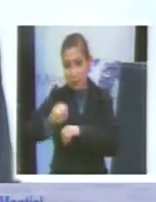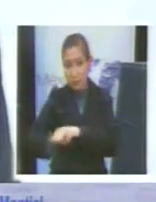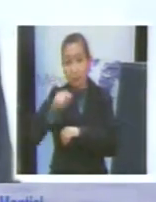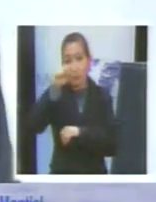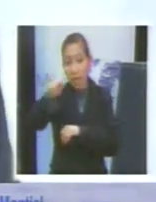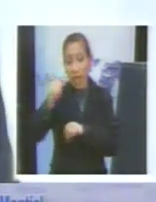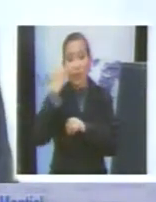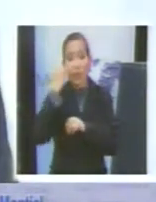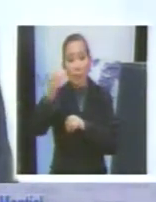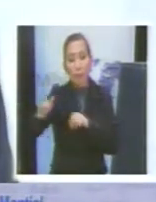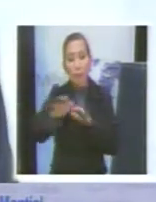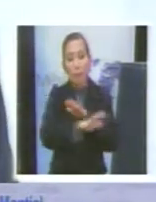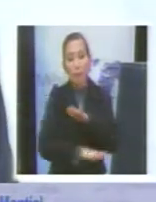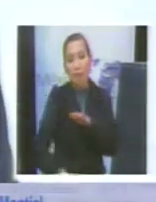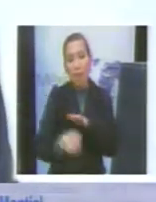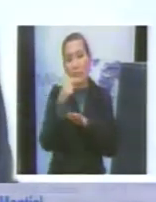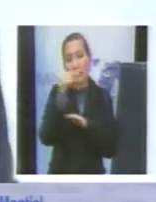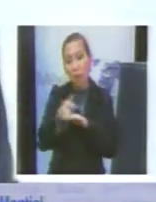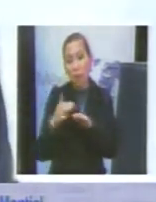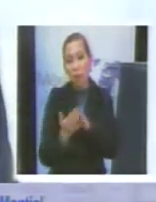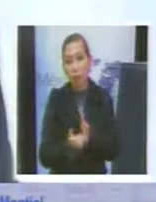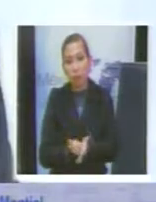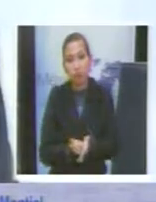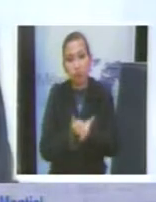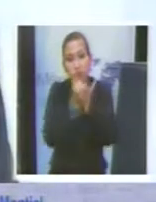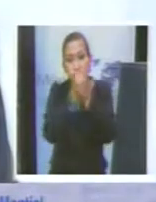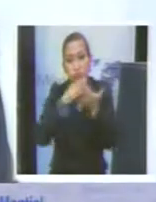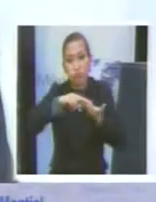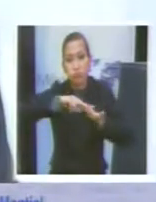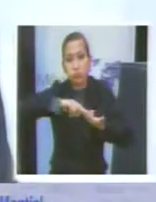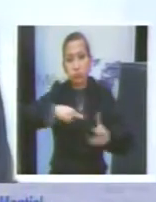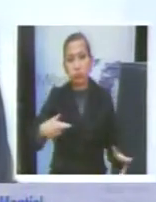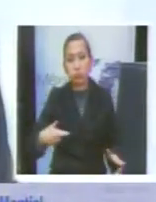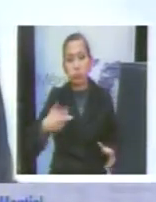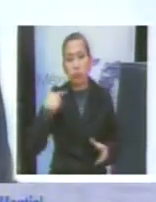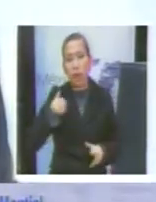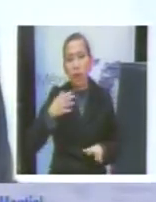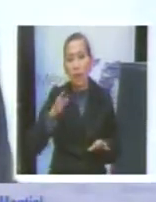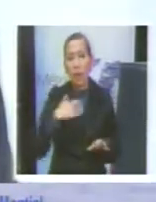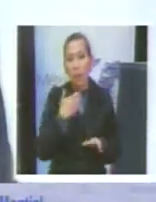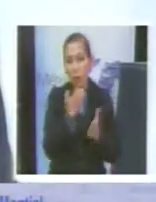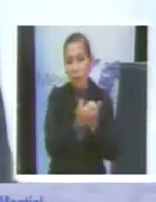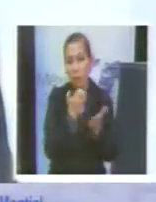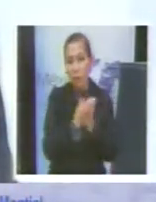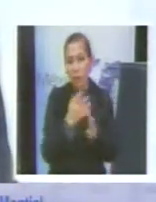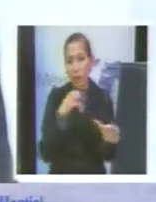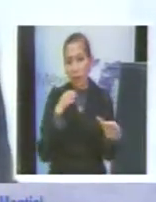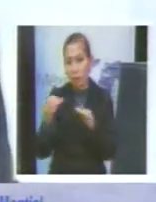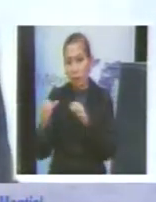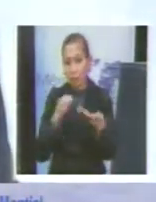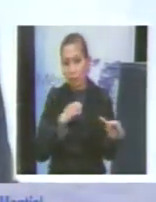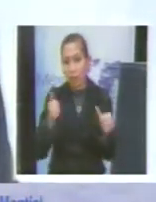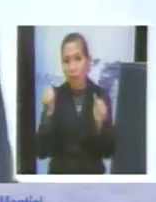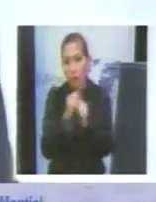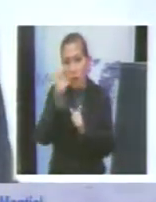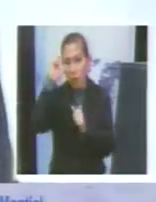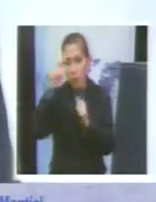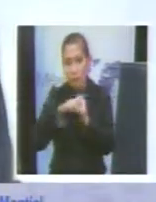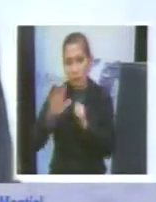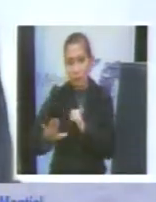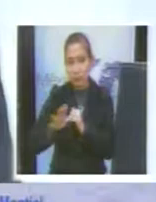a fin de darles una amplia y profunda sustentación a nuestras relaciones meramente económicas y comerciales con